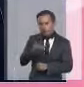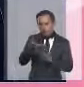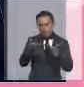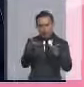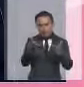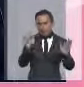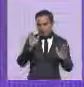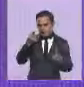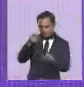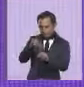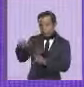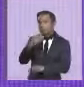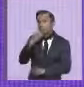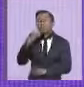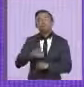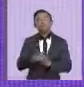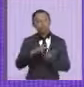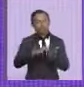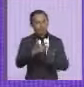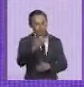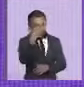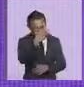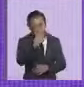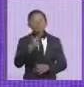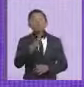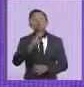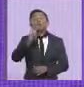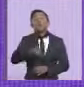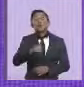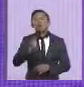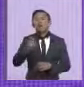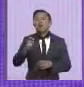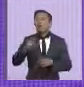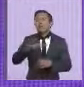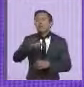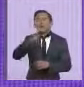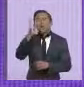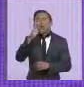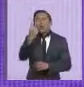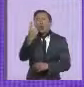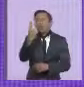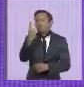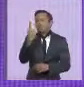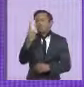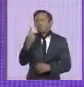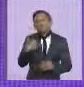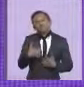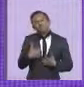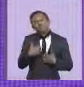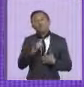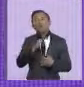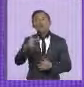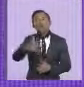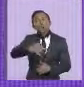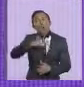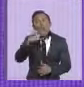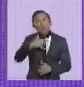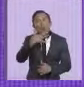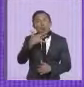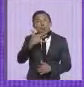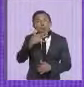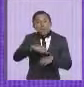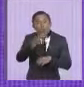nos indigna como sociedad es la corrupción y nos indigna todavía más que no se castigue. En mi familia